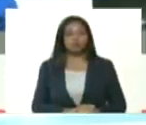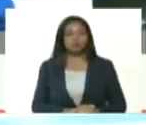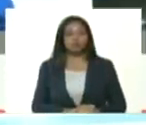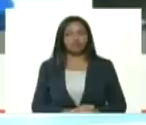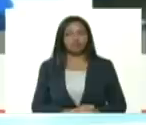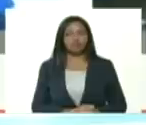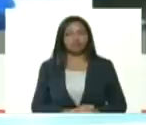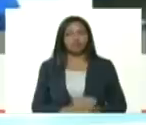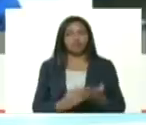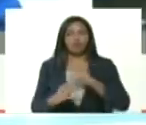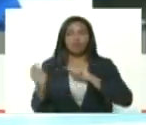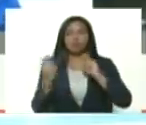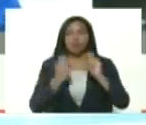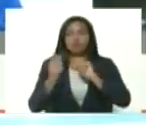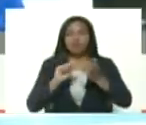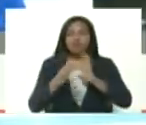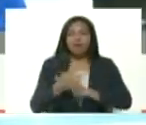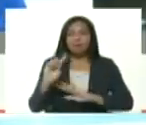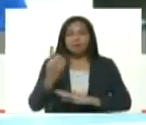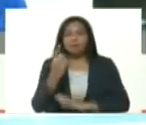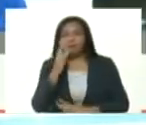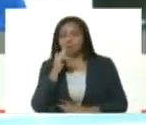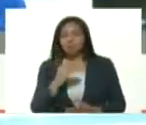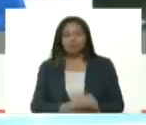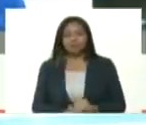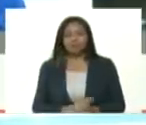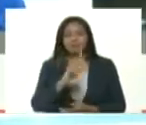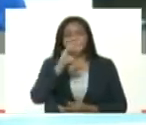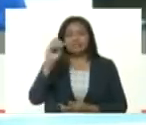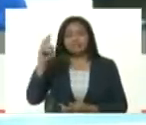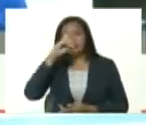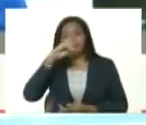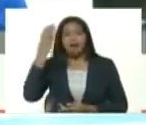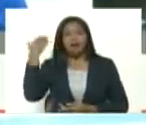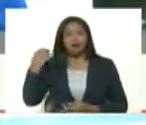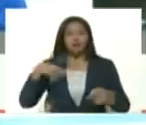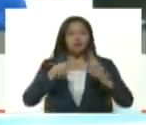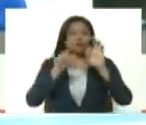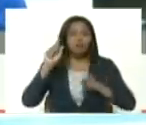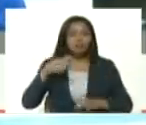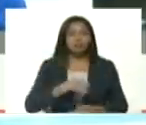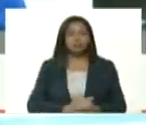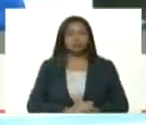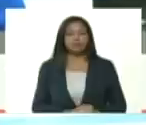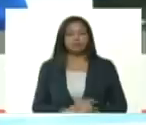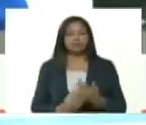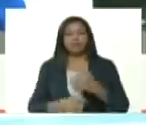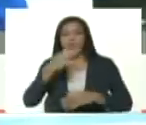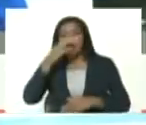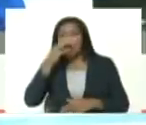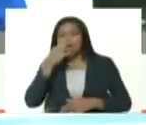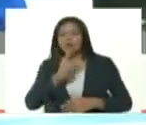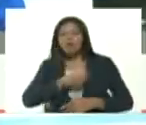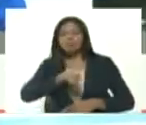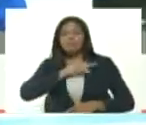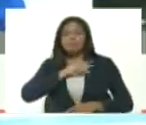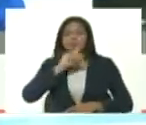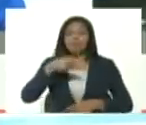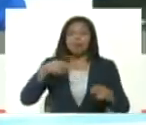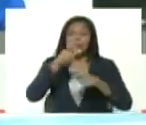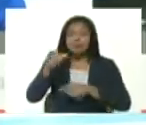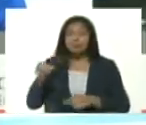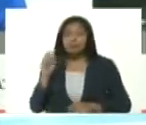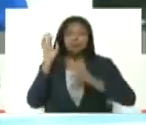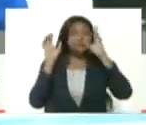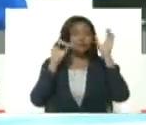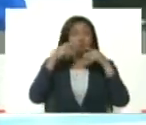¿Qué vamos a discutir eso? No es la primera vez. Hace 100 años, cuando hubo la gripe española, también la gente inventó